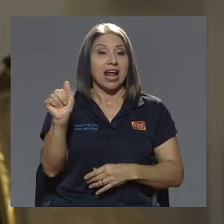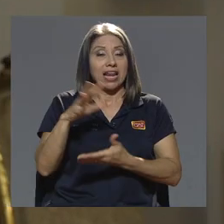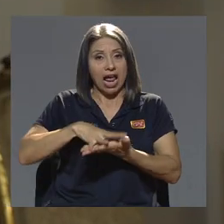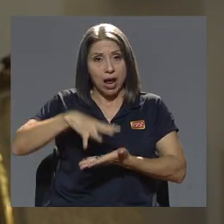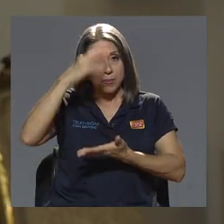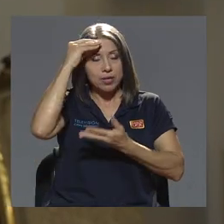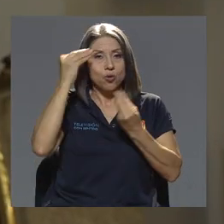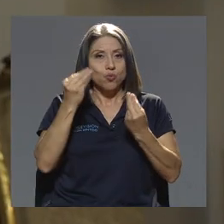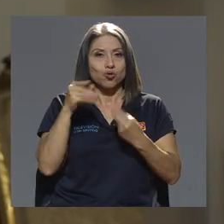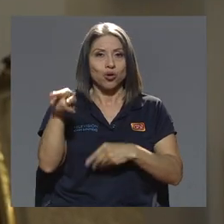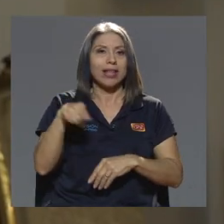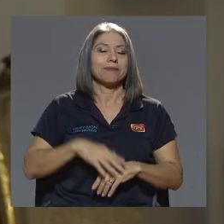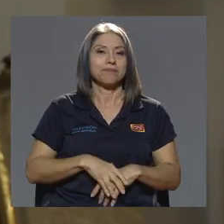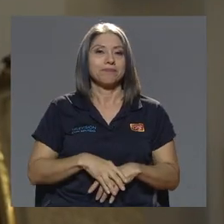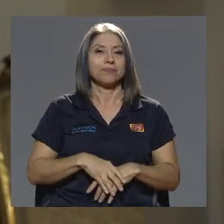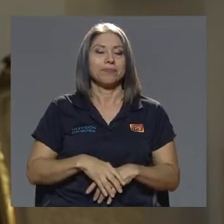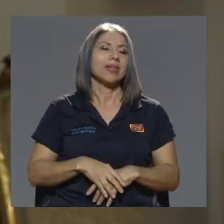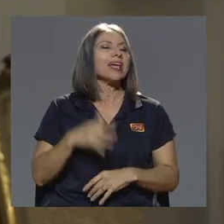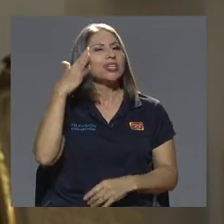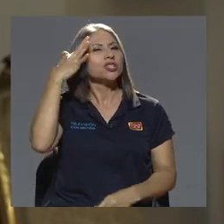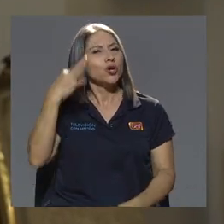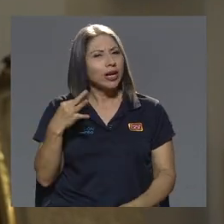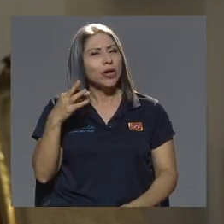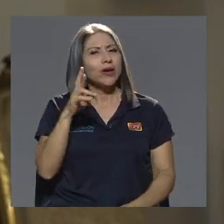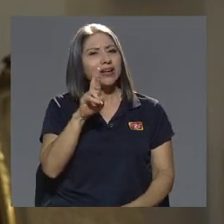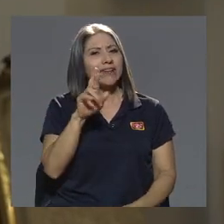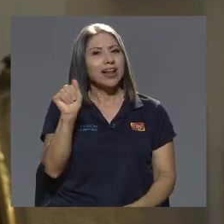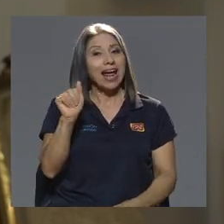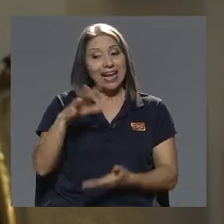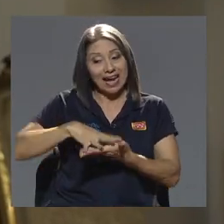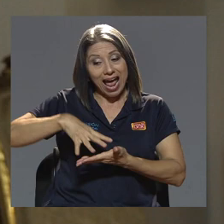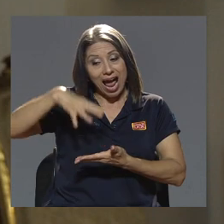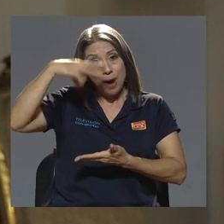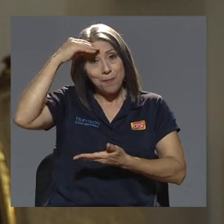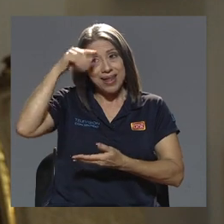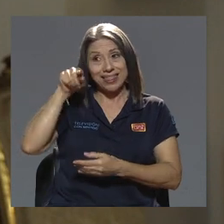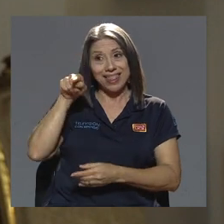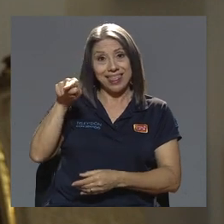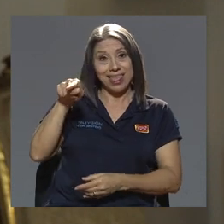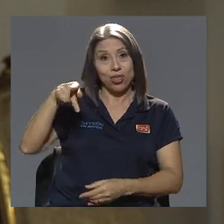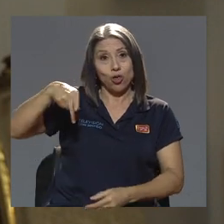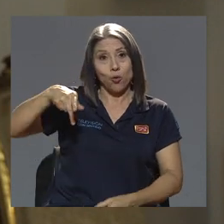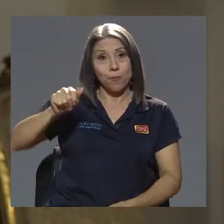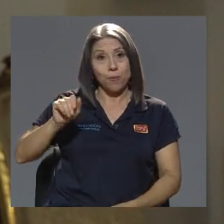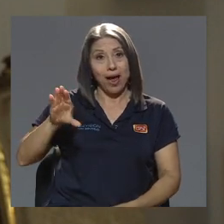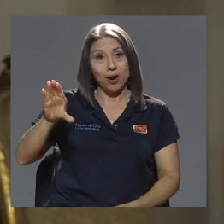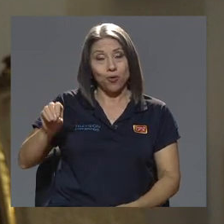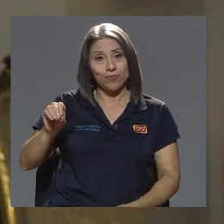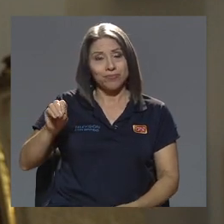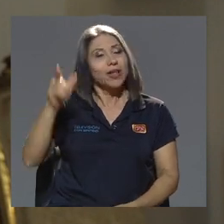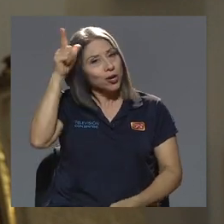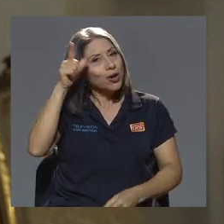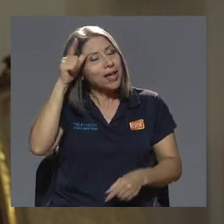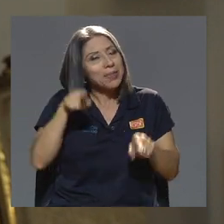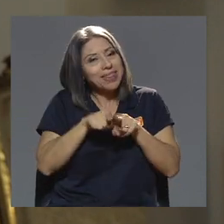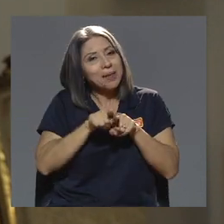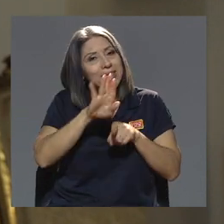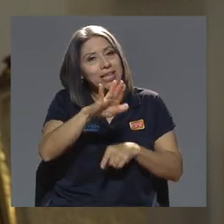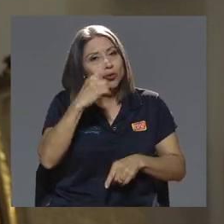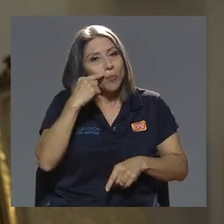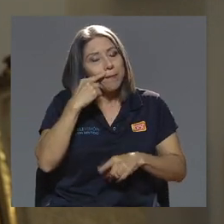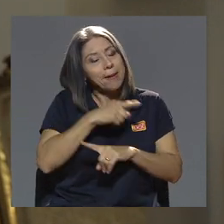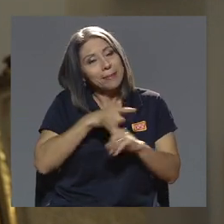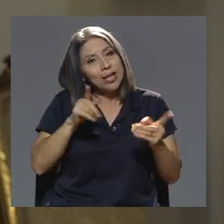mucho. Rafael Ángel yo creo que aprende mucho de don Paco, obviamente su papá desgraciadamente lo pierde muy, muy temprana edad.